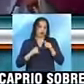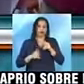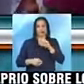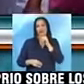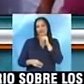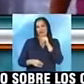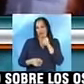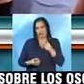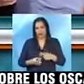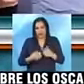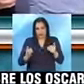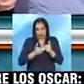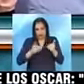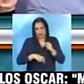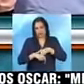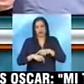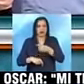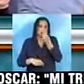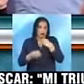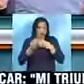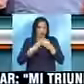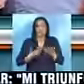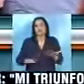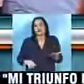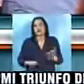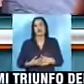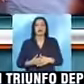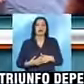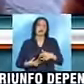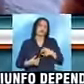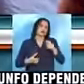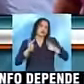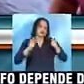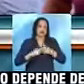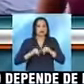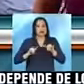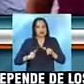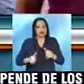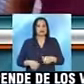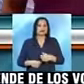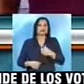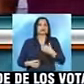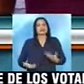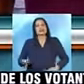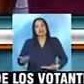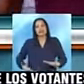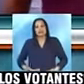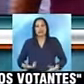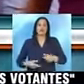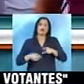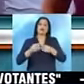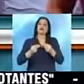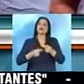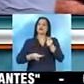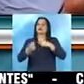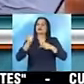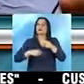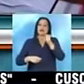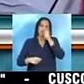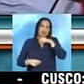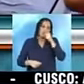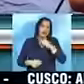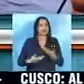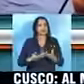Todavía no, a pesar que ya se va a acercar la hora de almuerzo, pues al parecer todavía la gente está aguantando un poquito el hambre. Los heladeros nada más están haciendo su agosto por esta